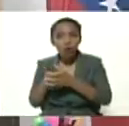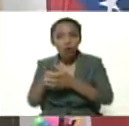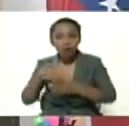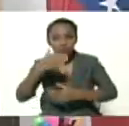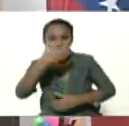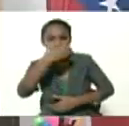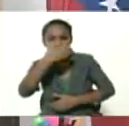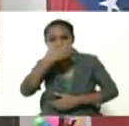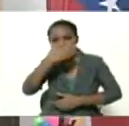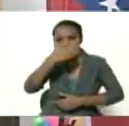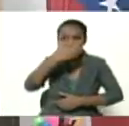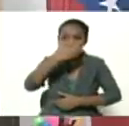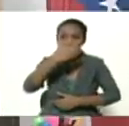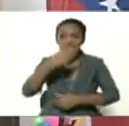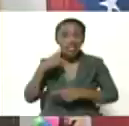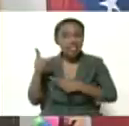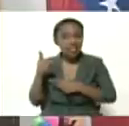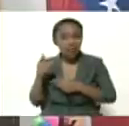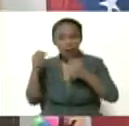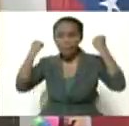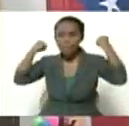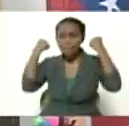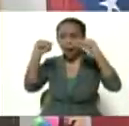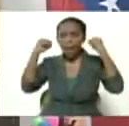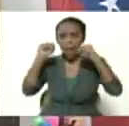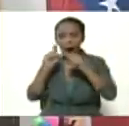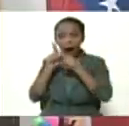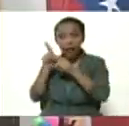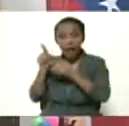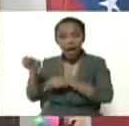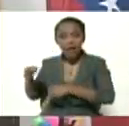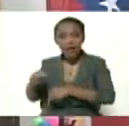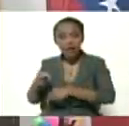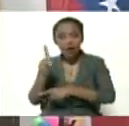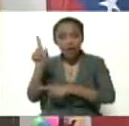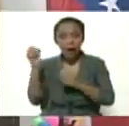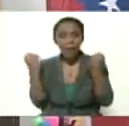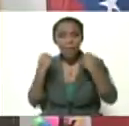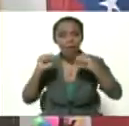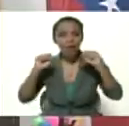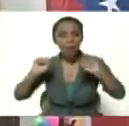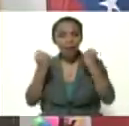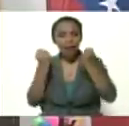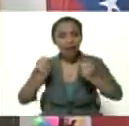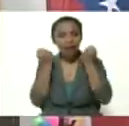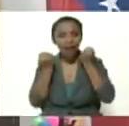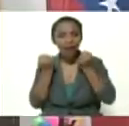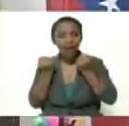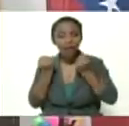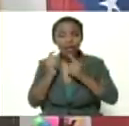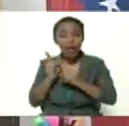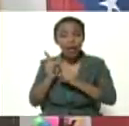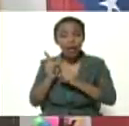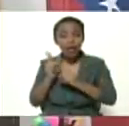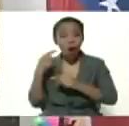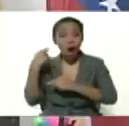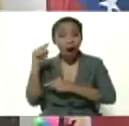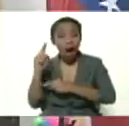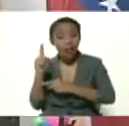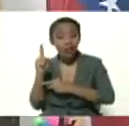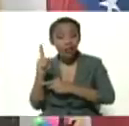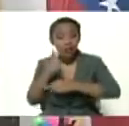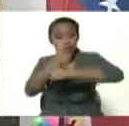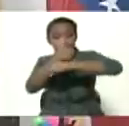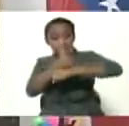terrorista que se entrena en Riohacha, en Barranquilla, y está copilando armas